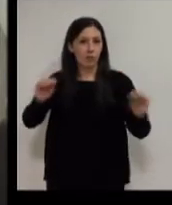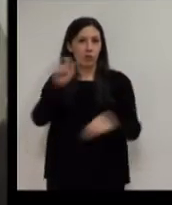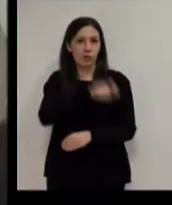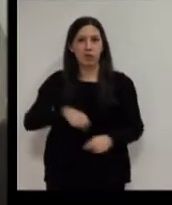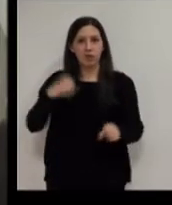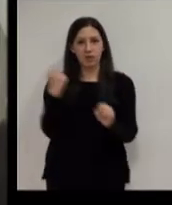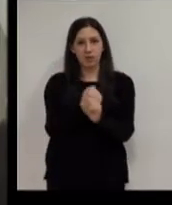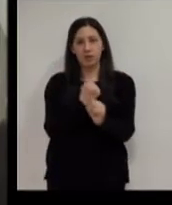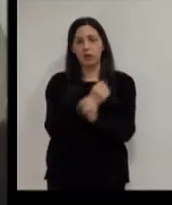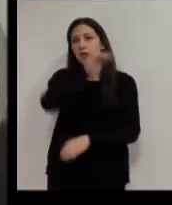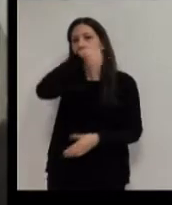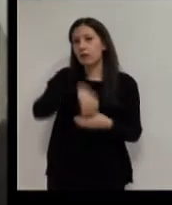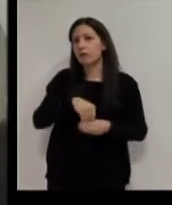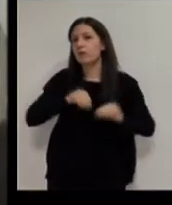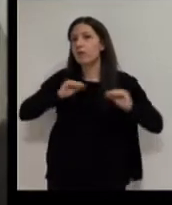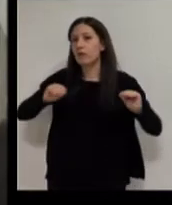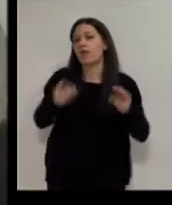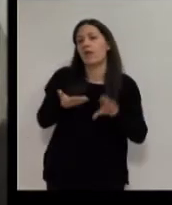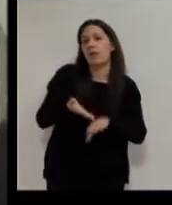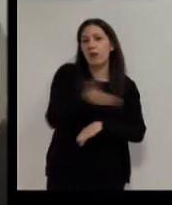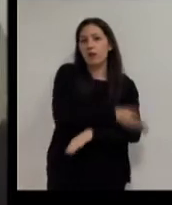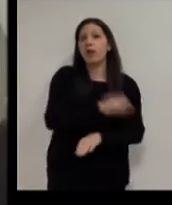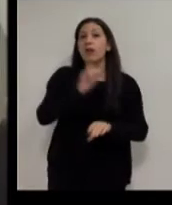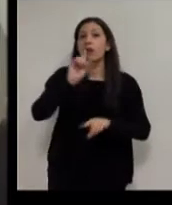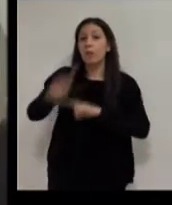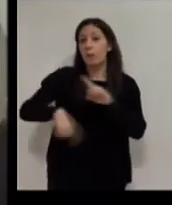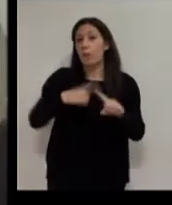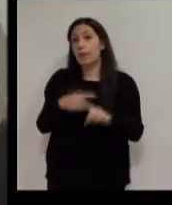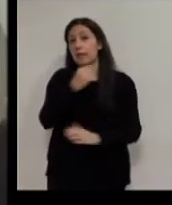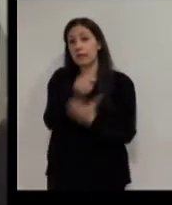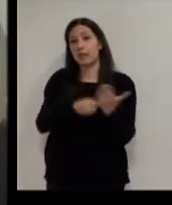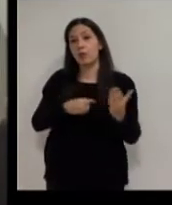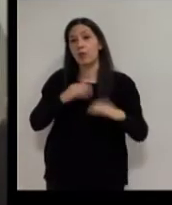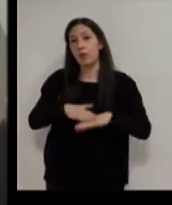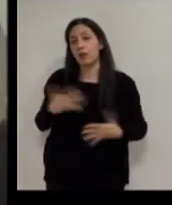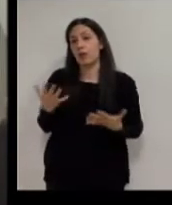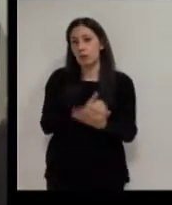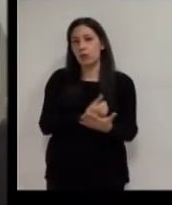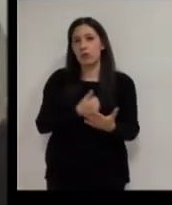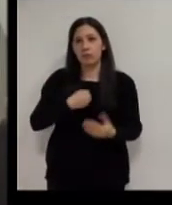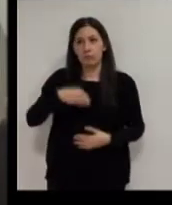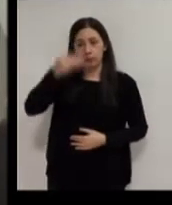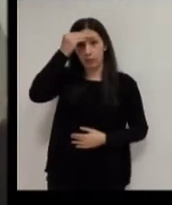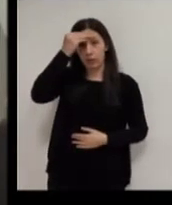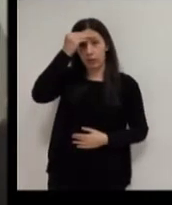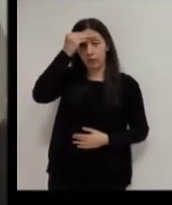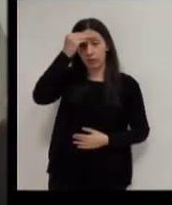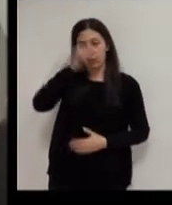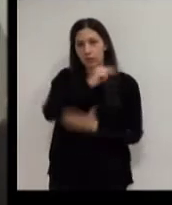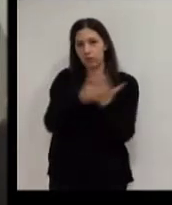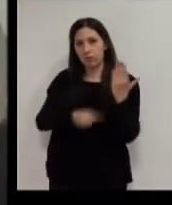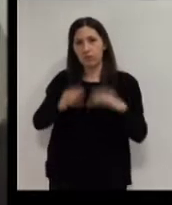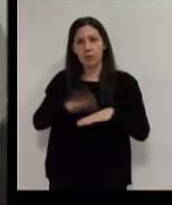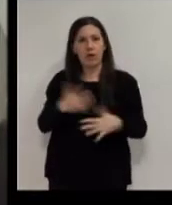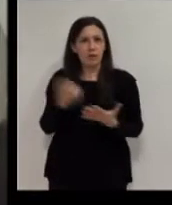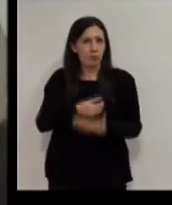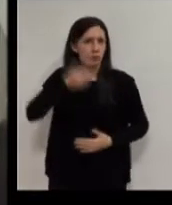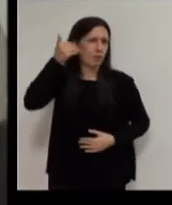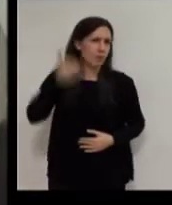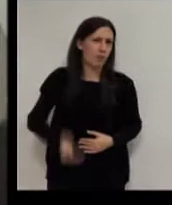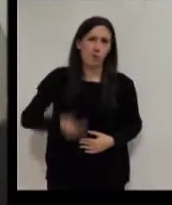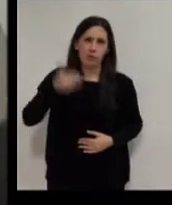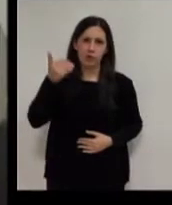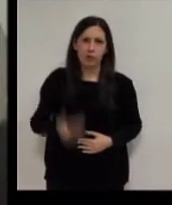personal y también a través del diseño para todos. Entendemos que el diseño para todos es muy